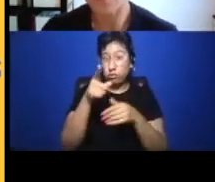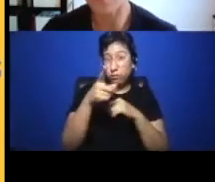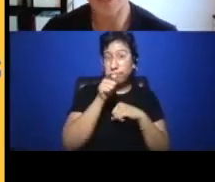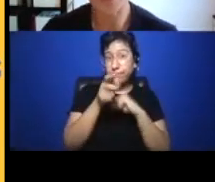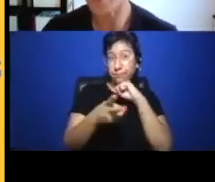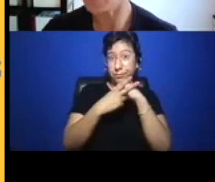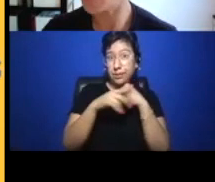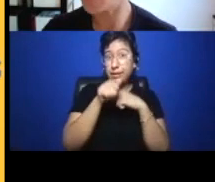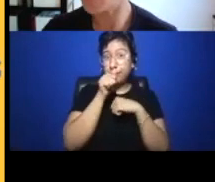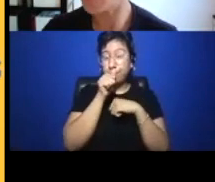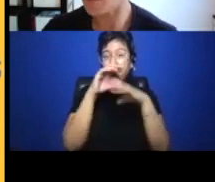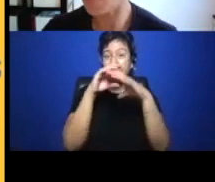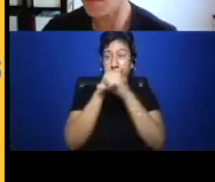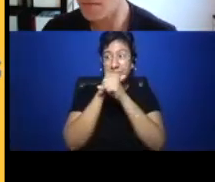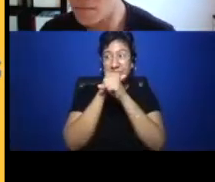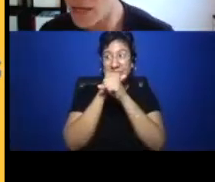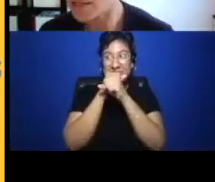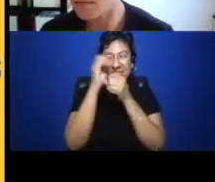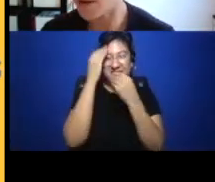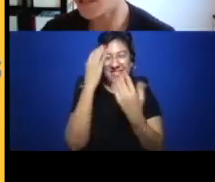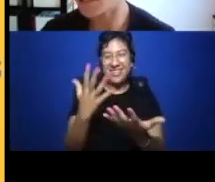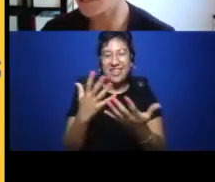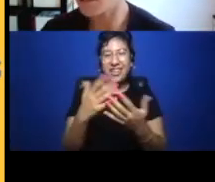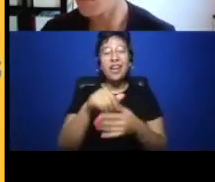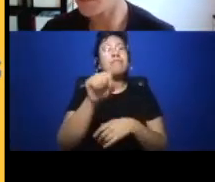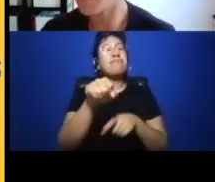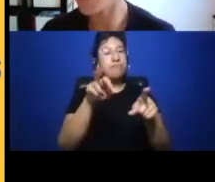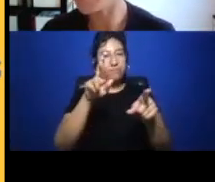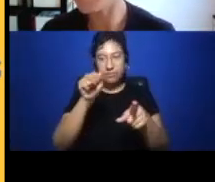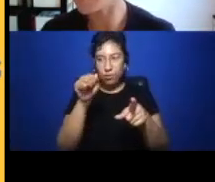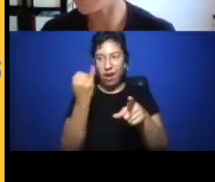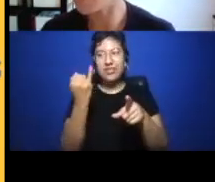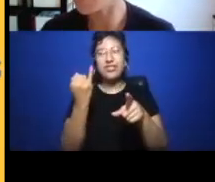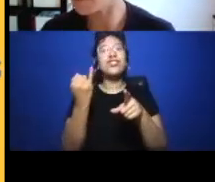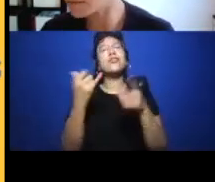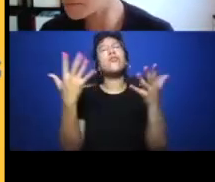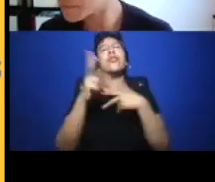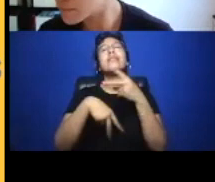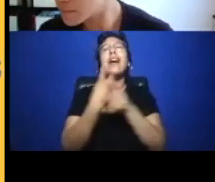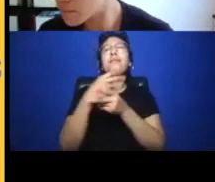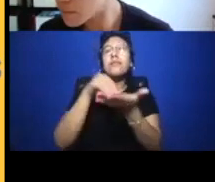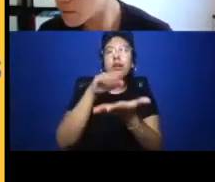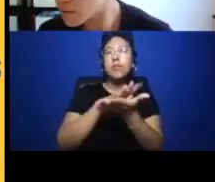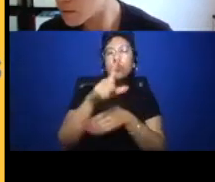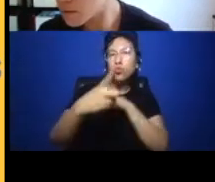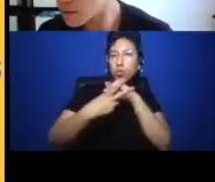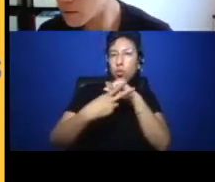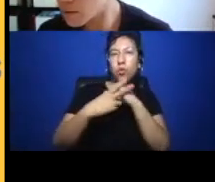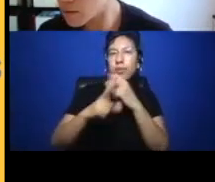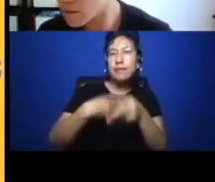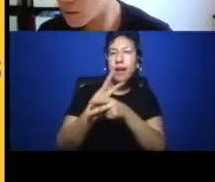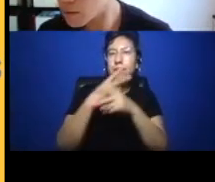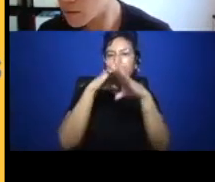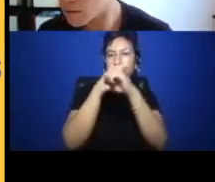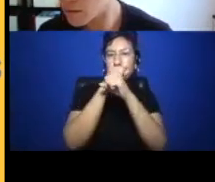Sí, me gusta guardar. Rash, ¿qué tipo de cosas estás